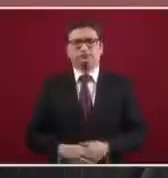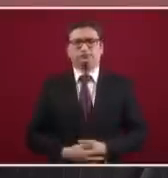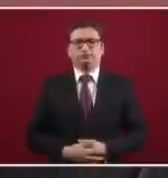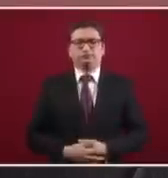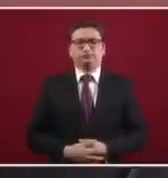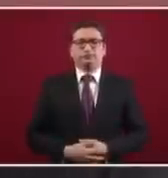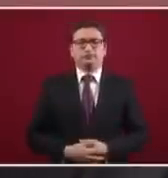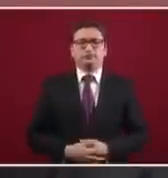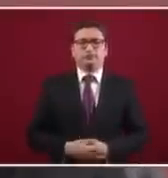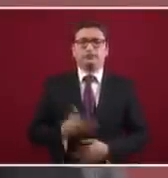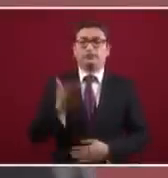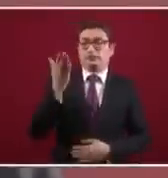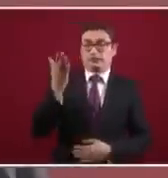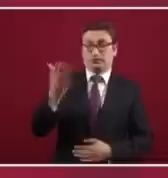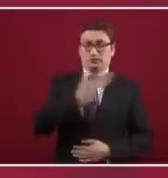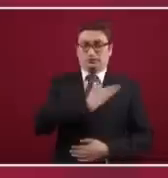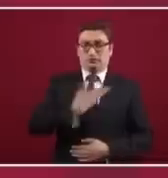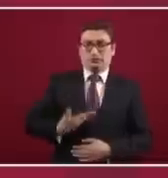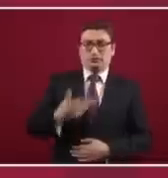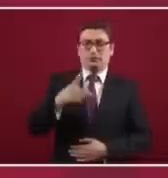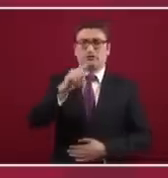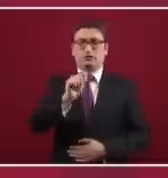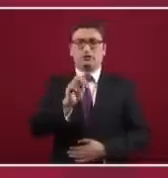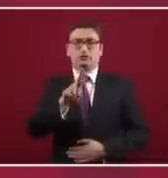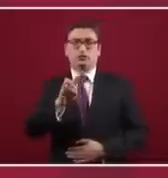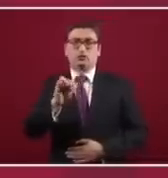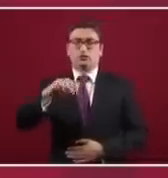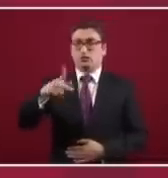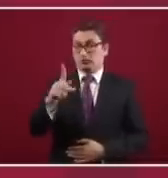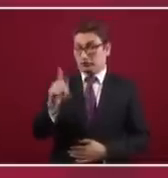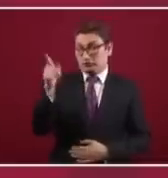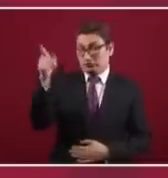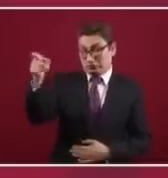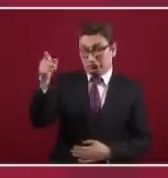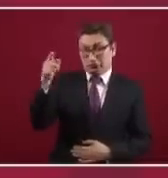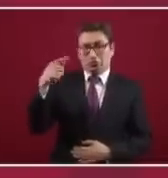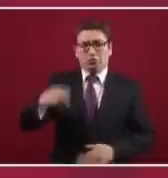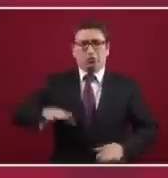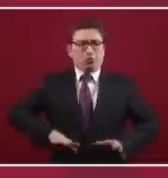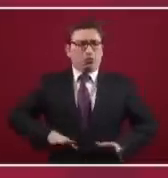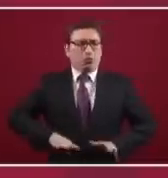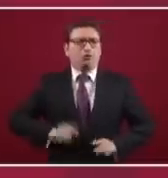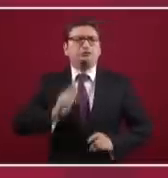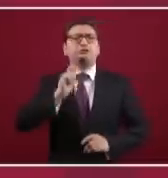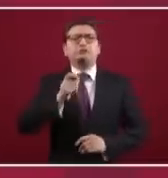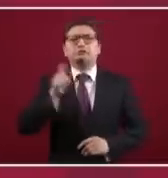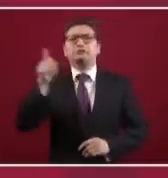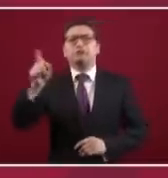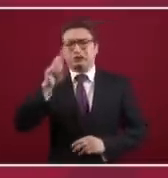que la actitud del presidente Trump ha sido muy respetuosa,